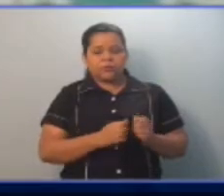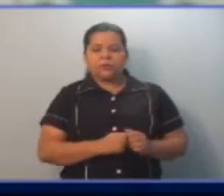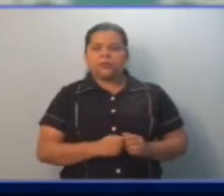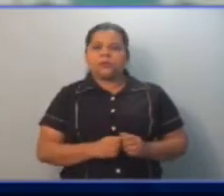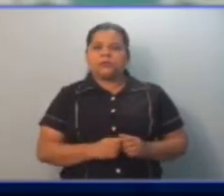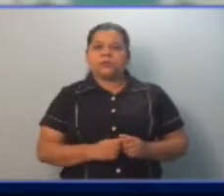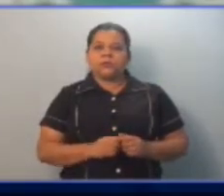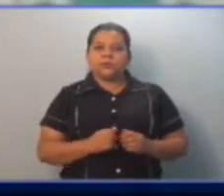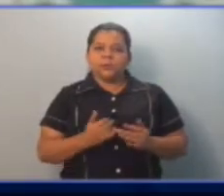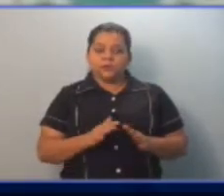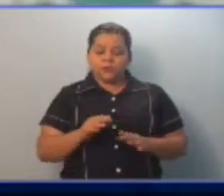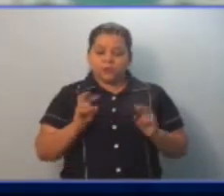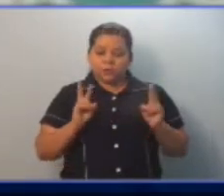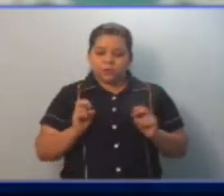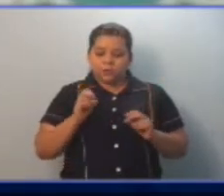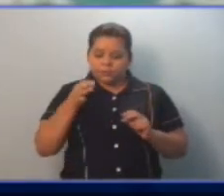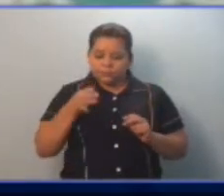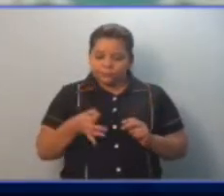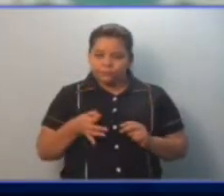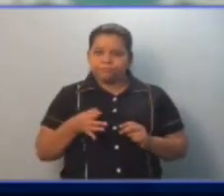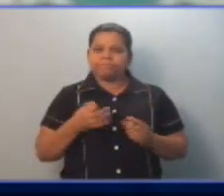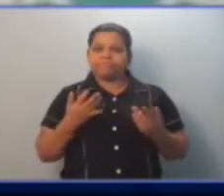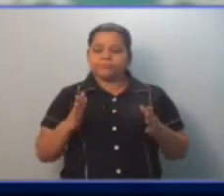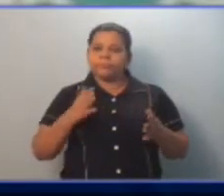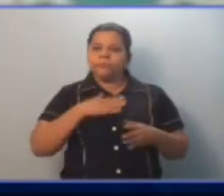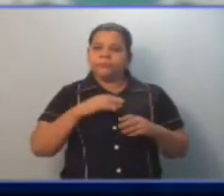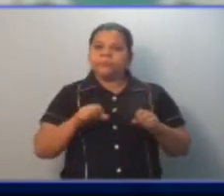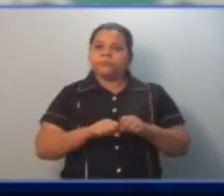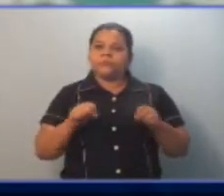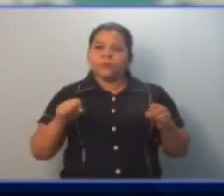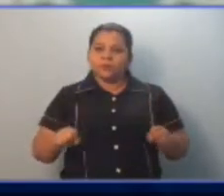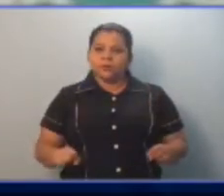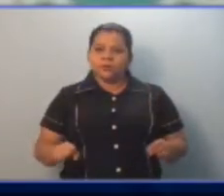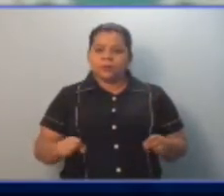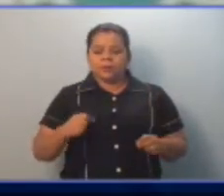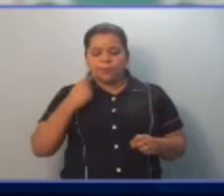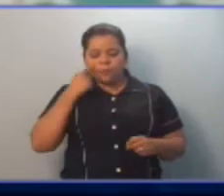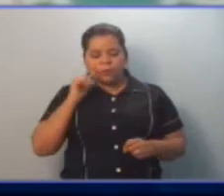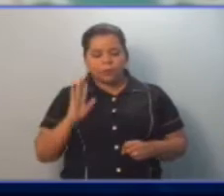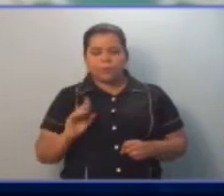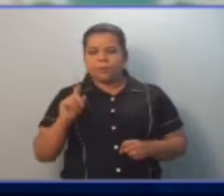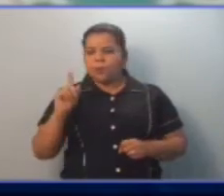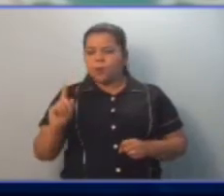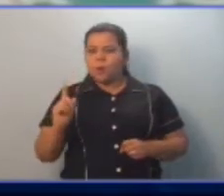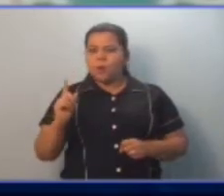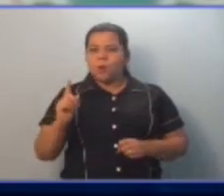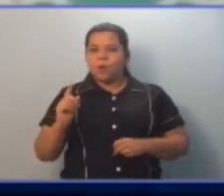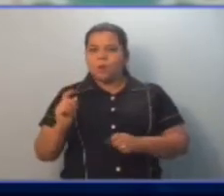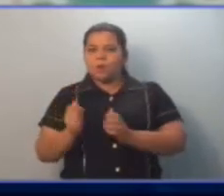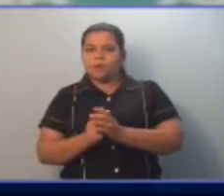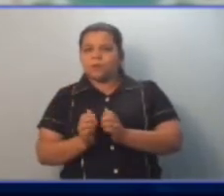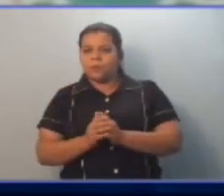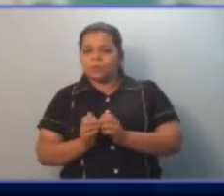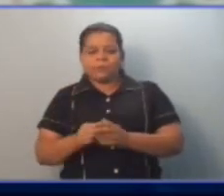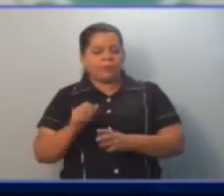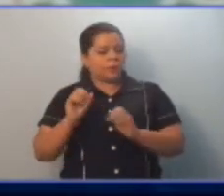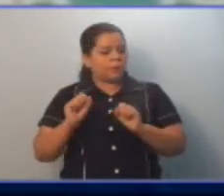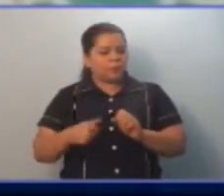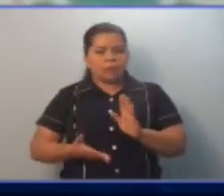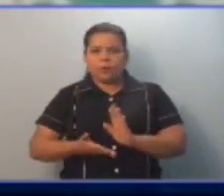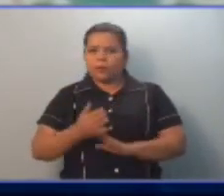en el aspecto disciplinario, ha diseñado un sistema donde un caso no tendría que pasar más de 60 días en